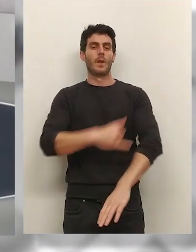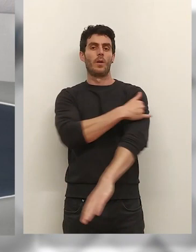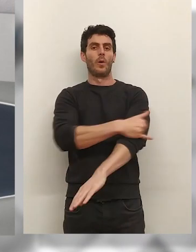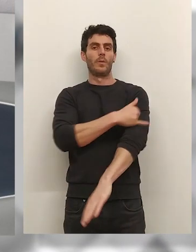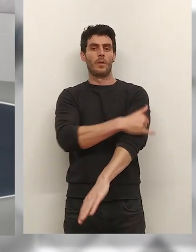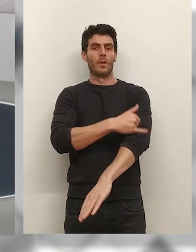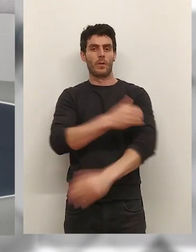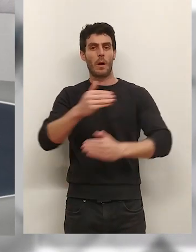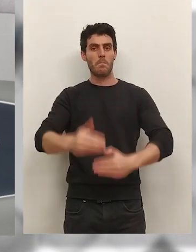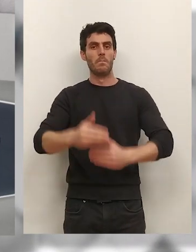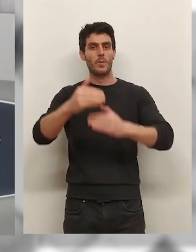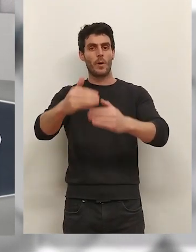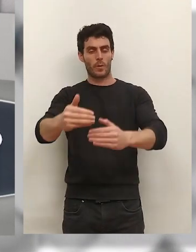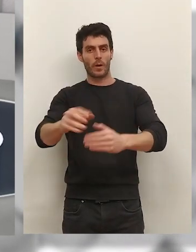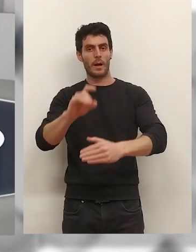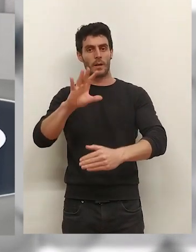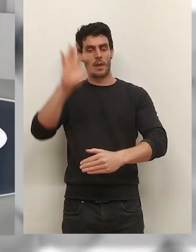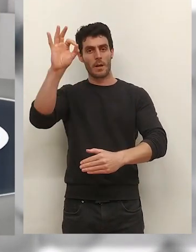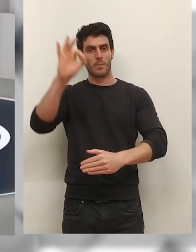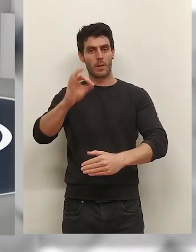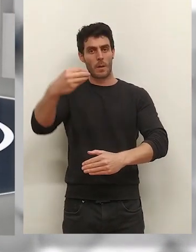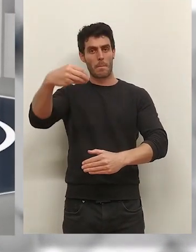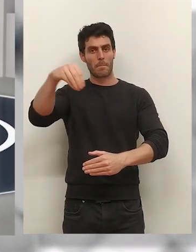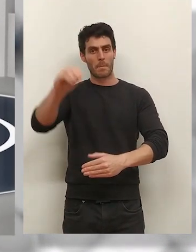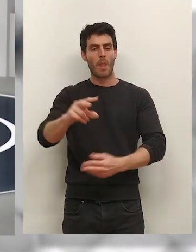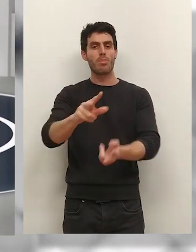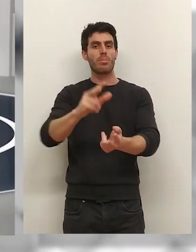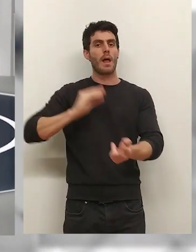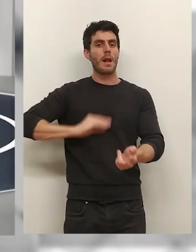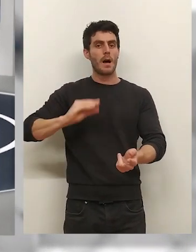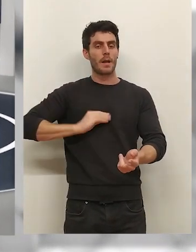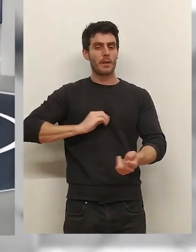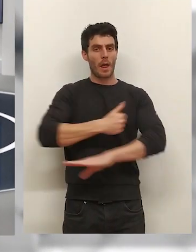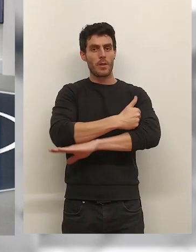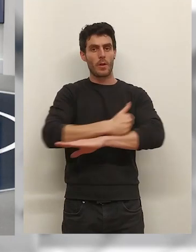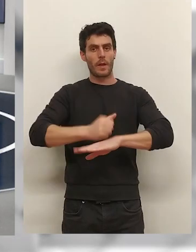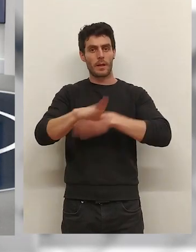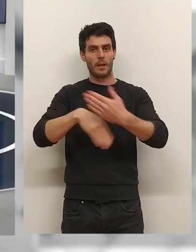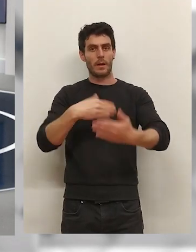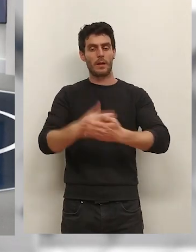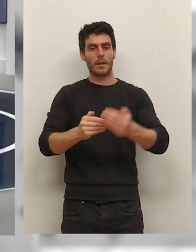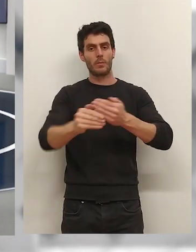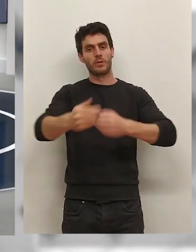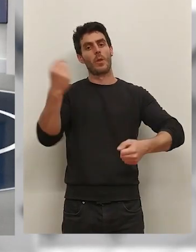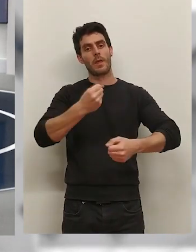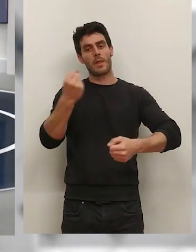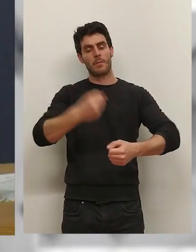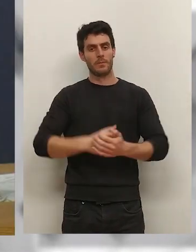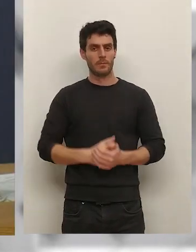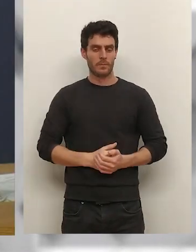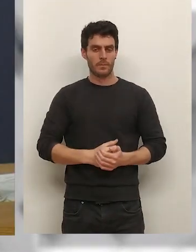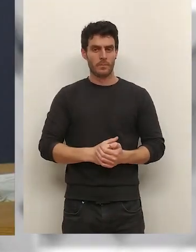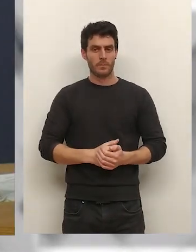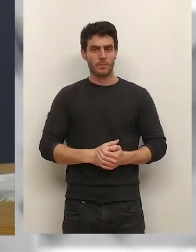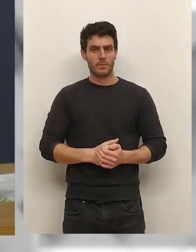El Gobierno de La Rioja prorroga el incremento del 15% de la renta de ciudadanía hasta diciembre.